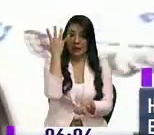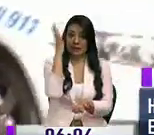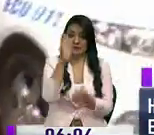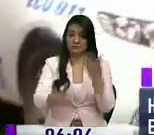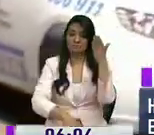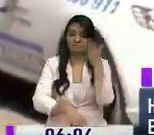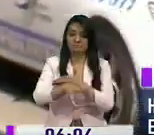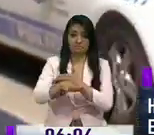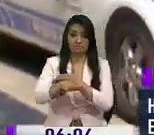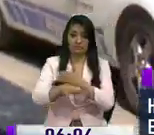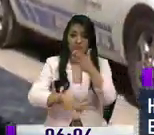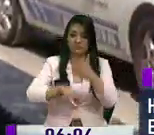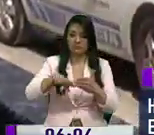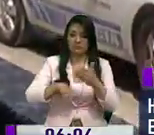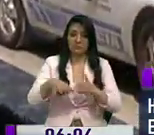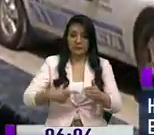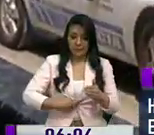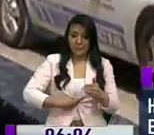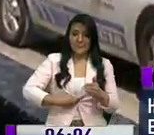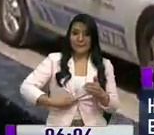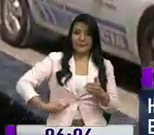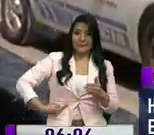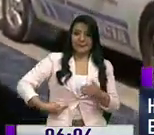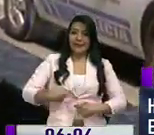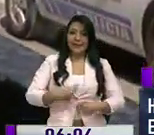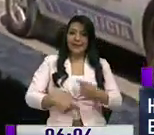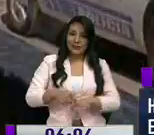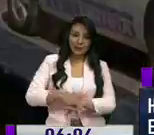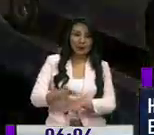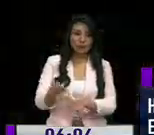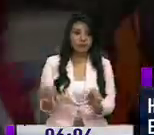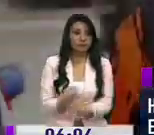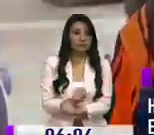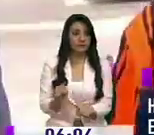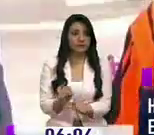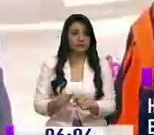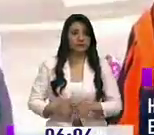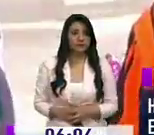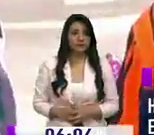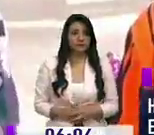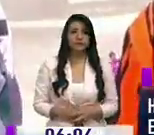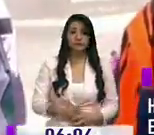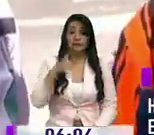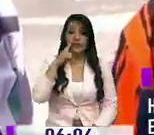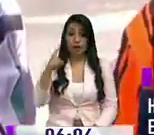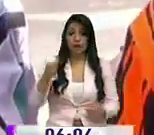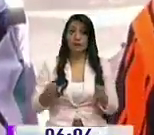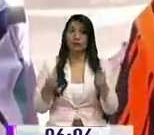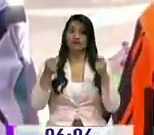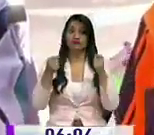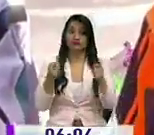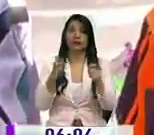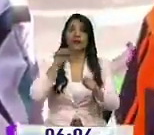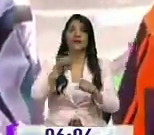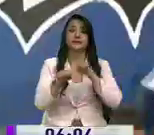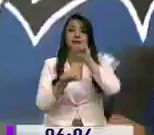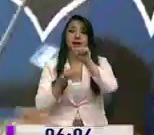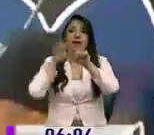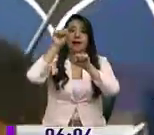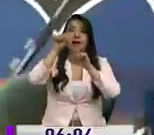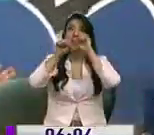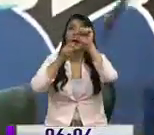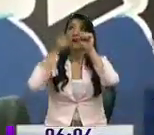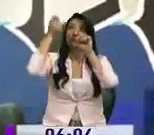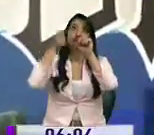una laceración en el abdomen, producto de la explosión. El señor pone la escalera allá, cuando el estrondido,